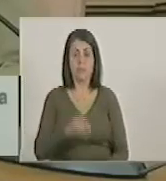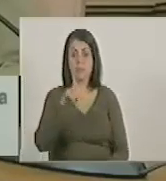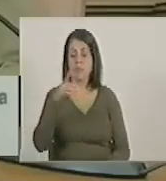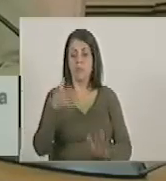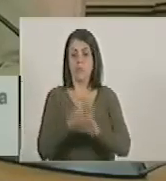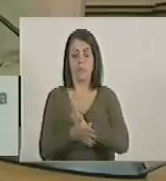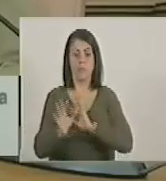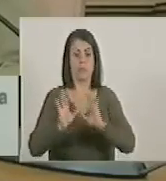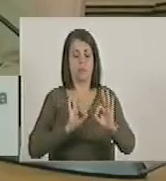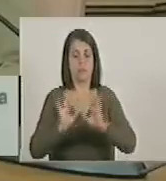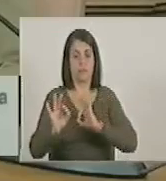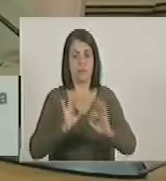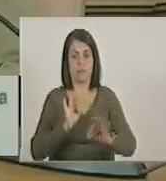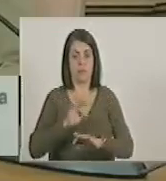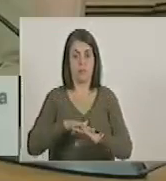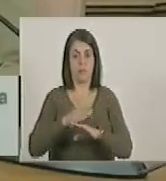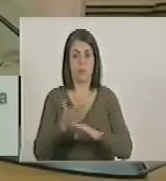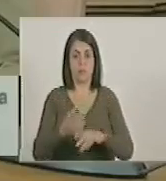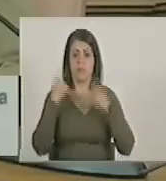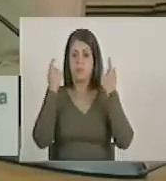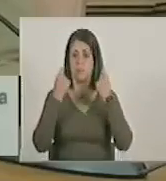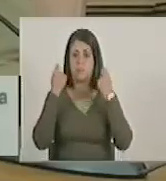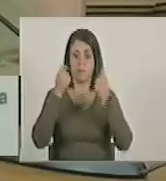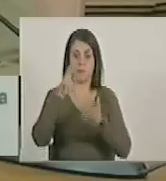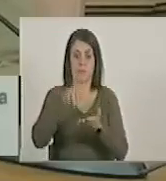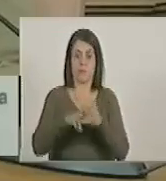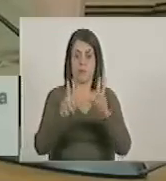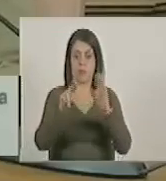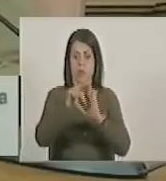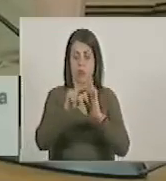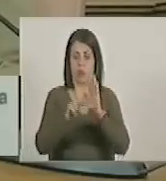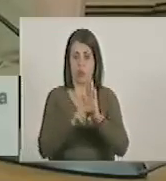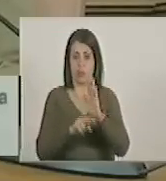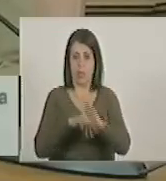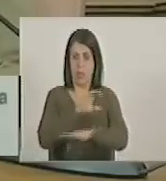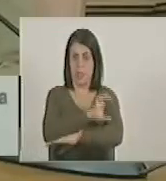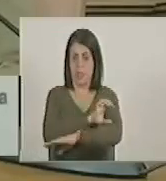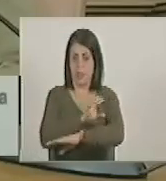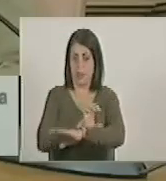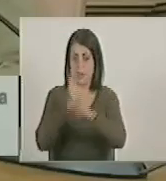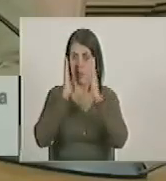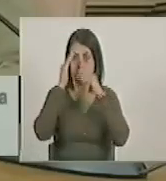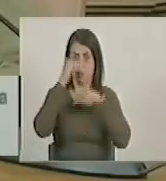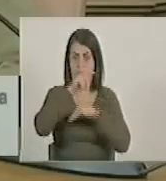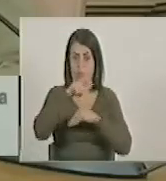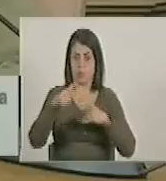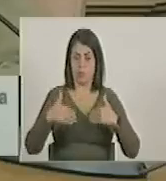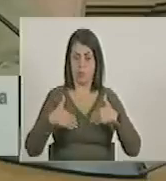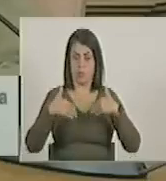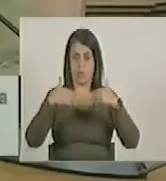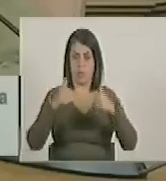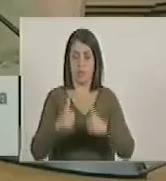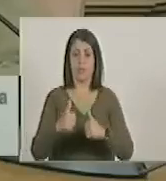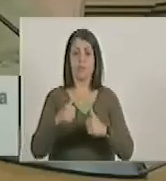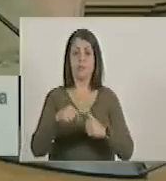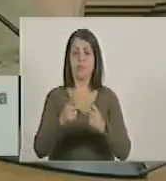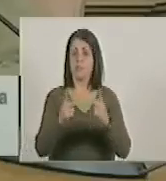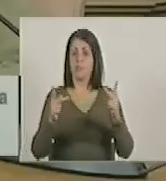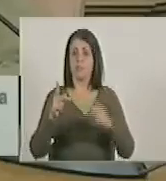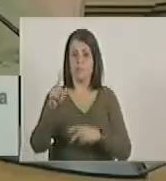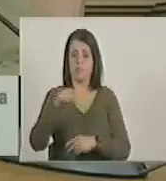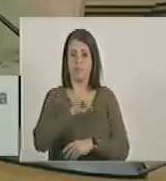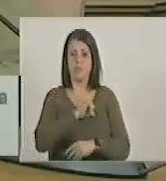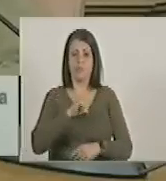través de la capacitación y la promulgación de normas éticas para la atención de la salud en los ámbitos público